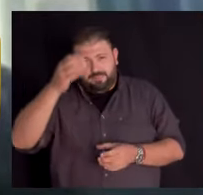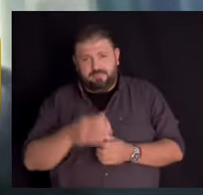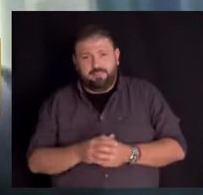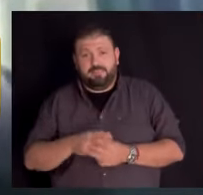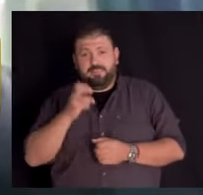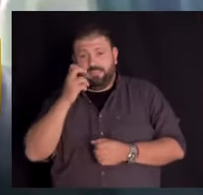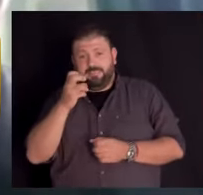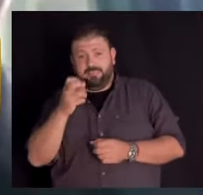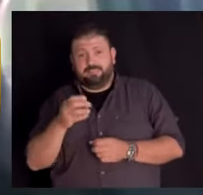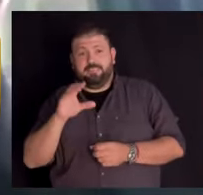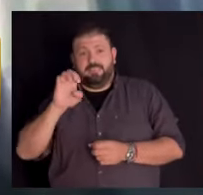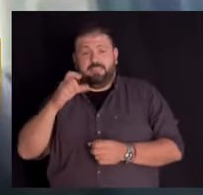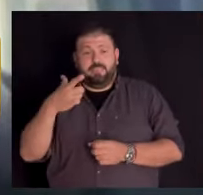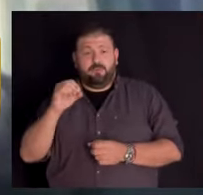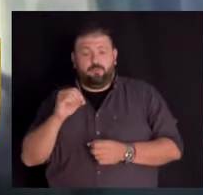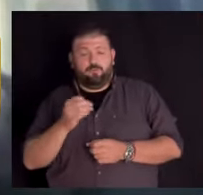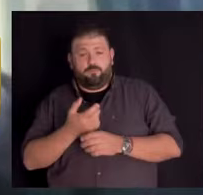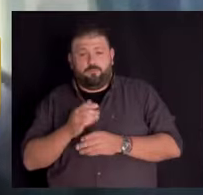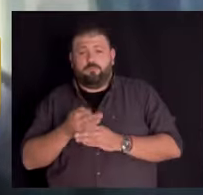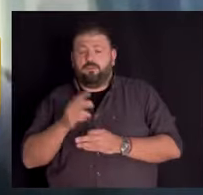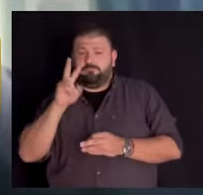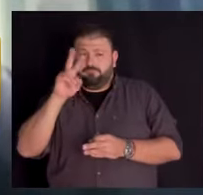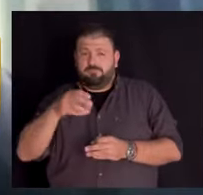fruta. Así que